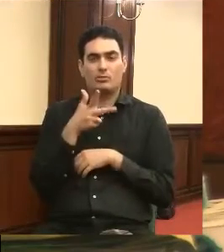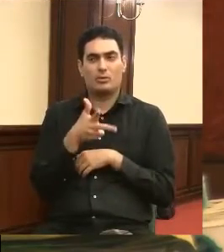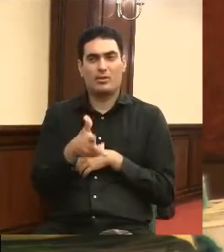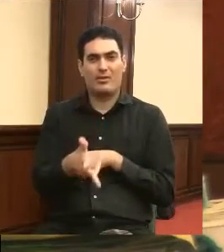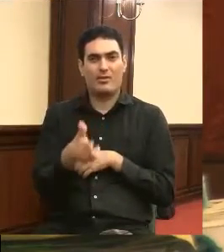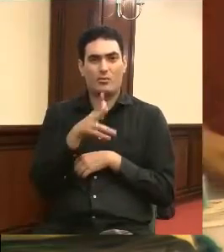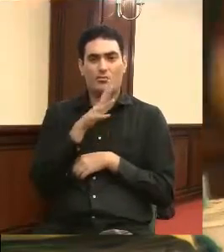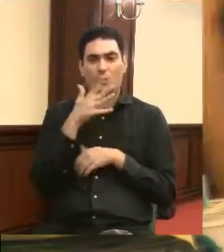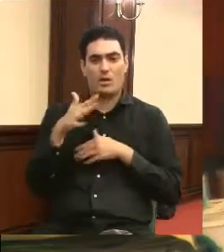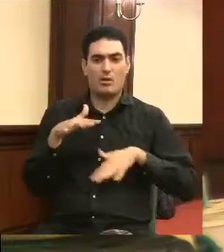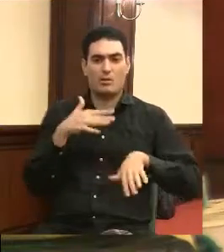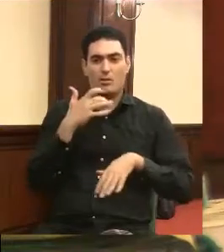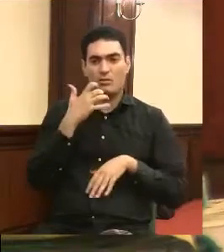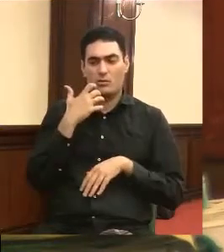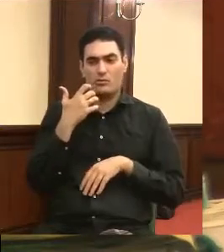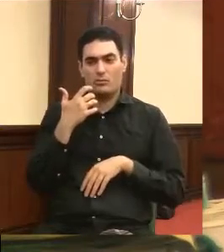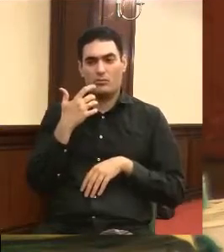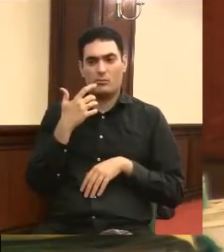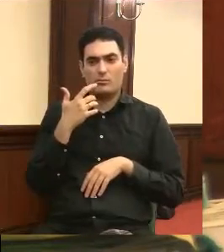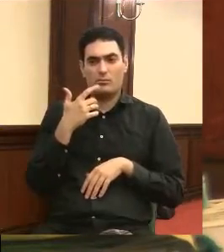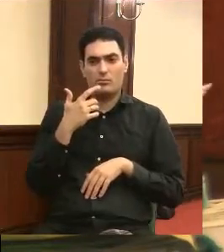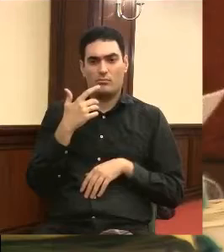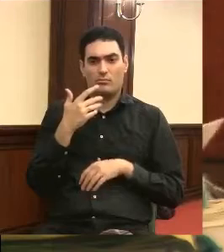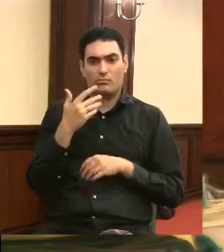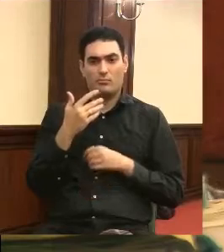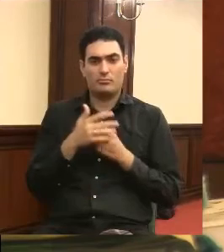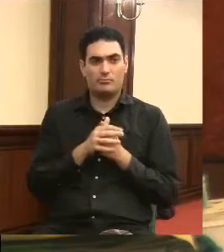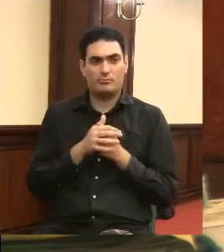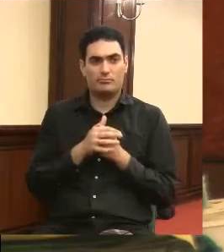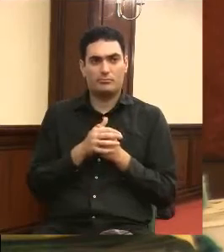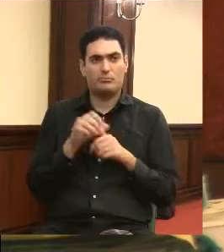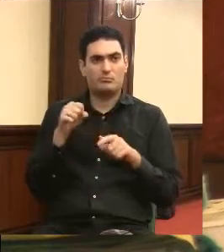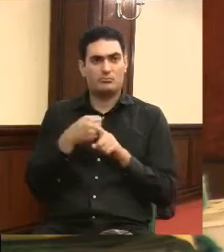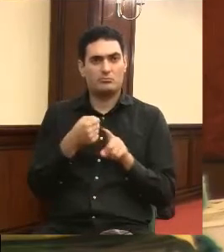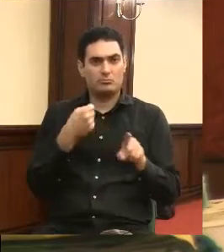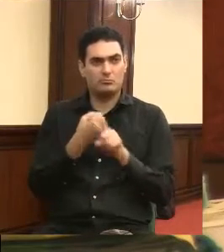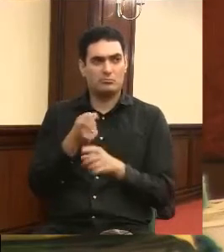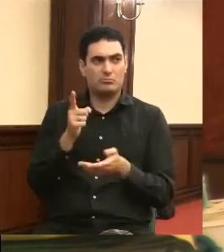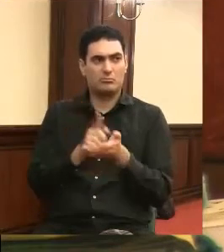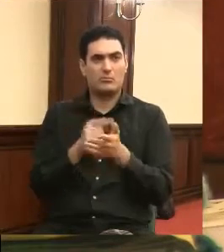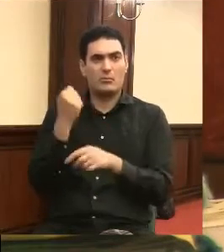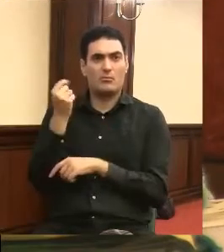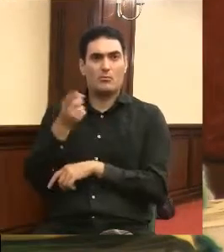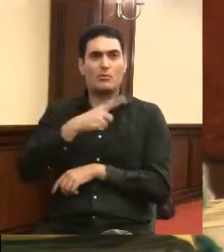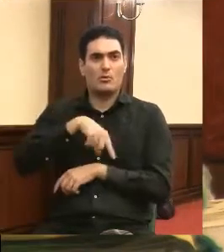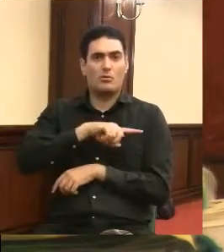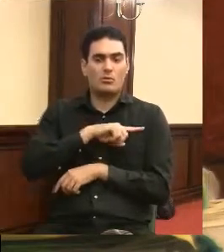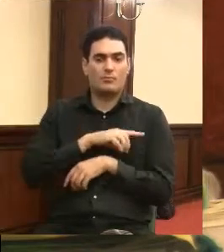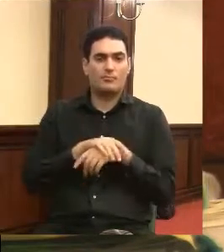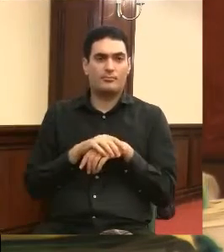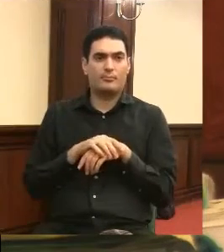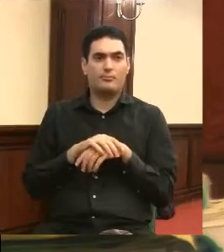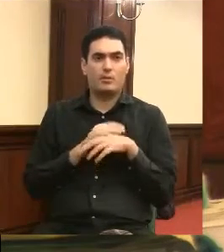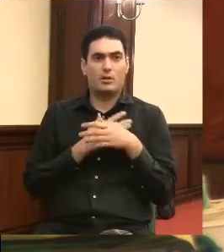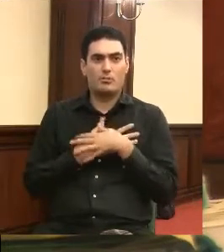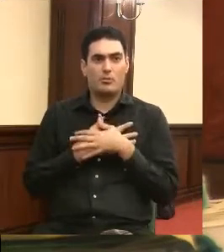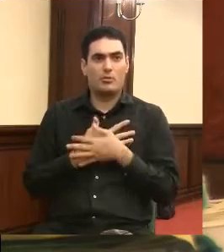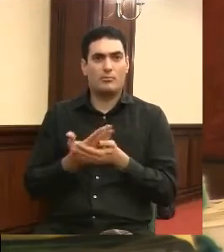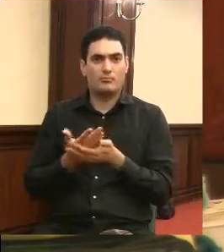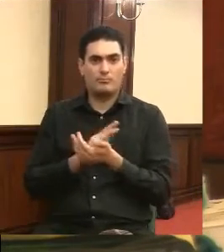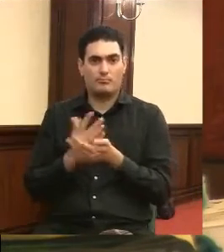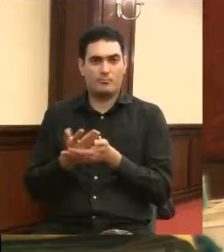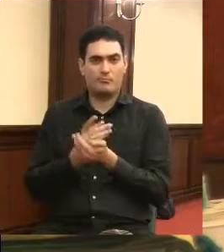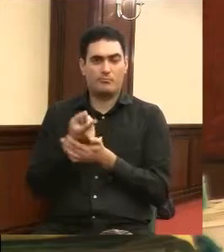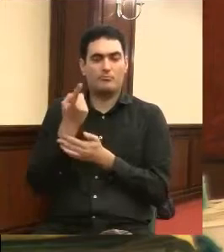en estos momentos pues ven lacerados sus derechos por la acción que se quiere ejercitar o que se está ejercitando por parte de la empresa.